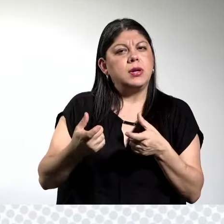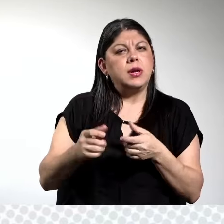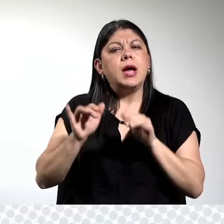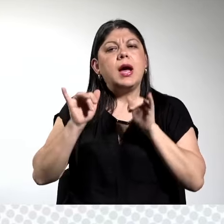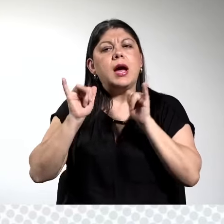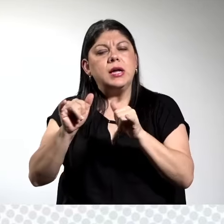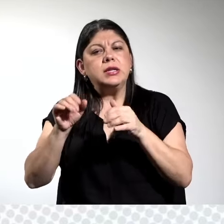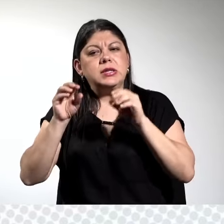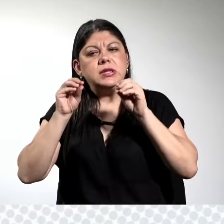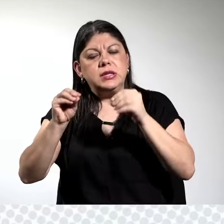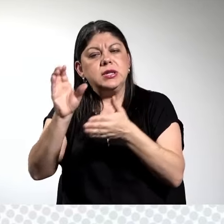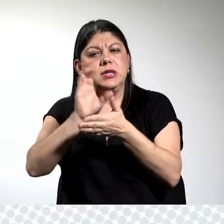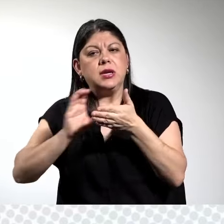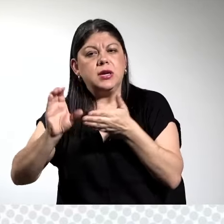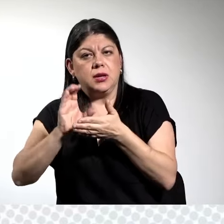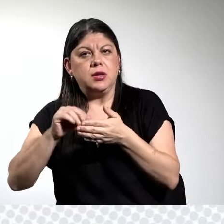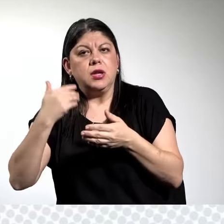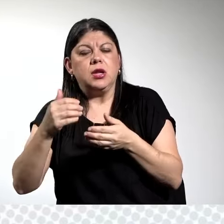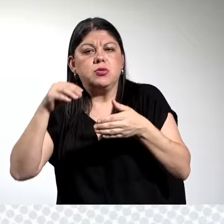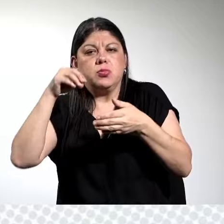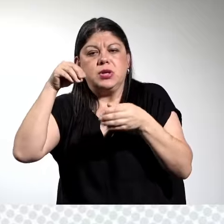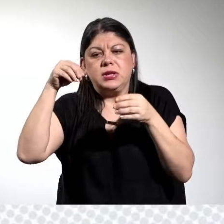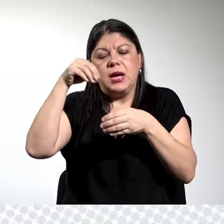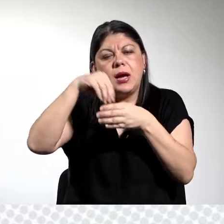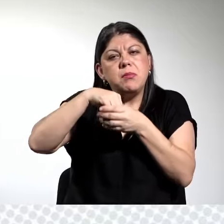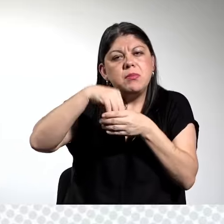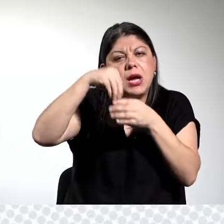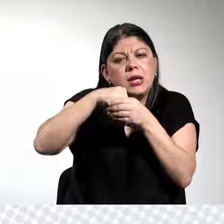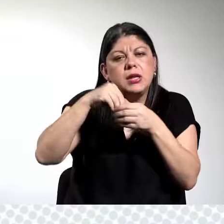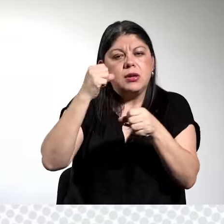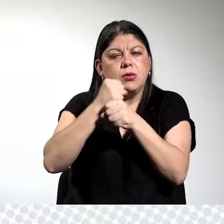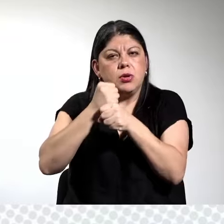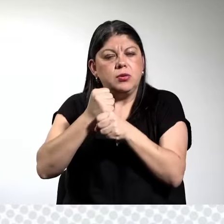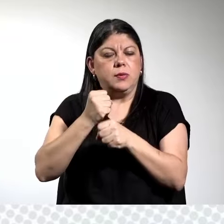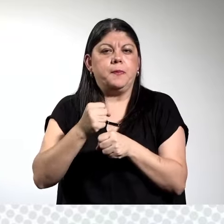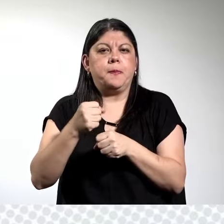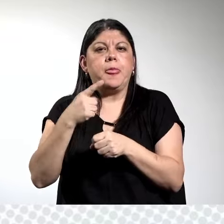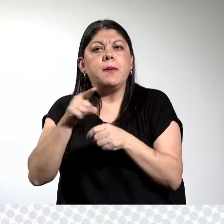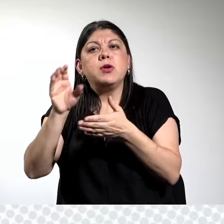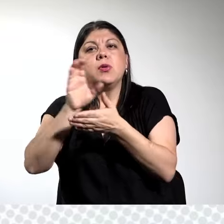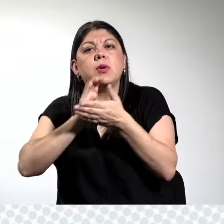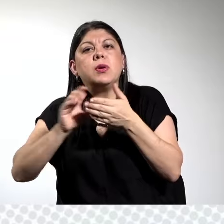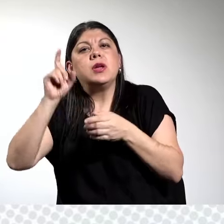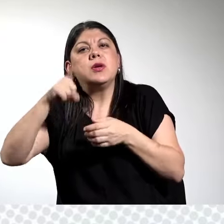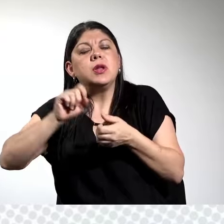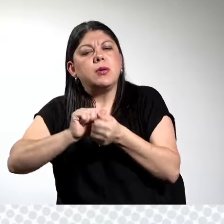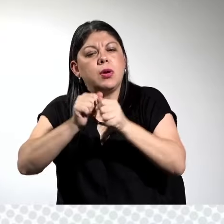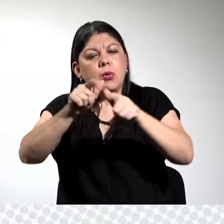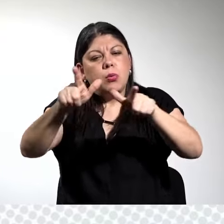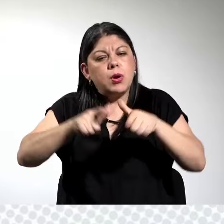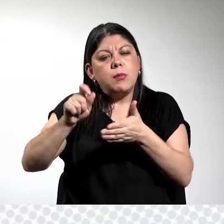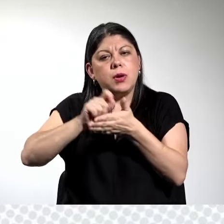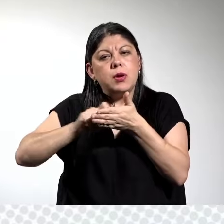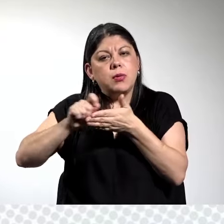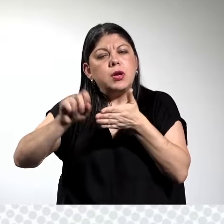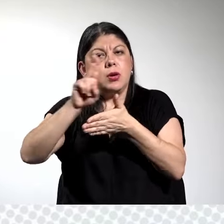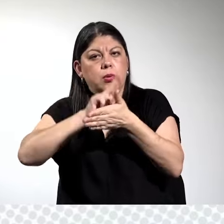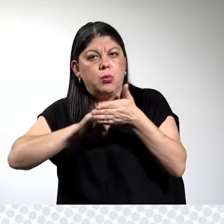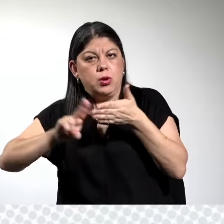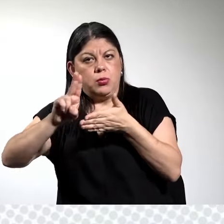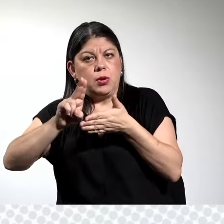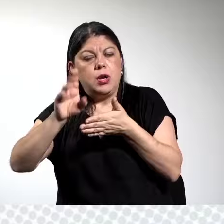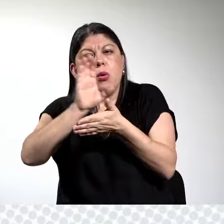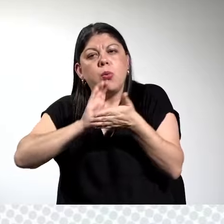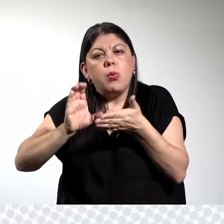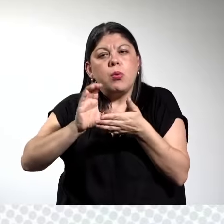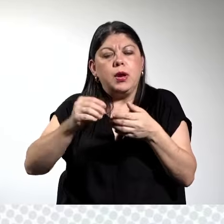les trata en el colegio para después tratarles así en el centro de trabajo. Nosotros creemos que eso se tiene que revertir y que el colegio tiene que ser un lugar y la escuela y la universidad tienen que ser